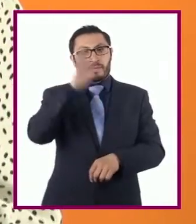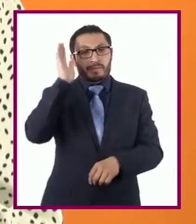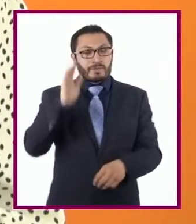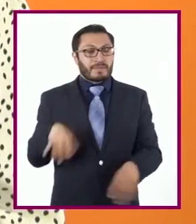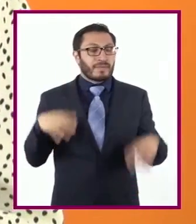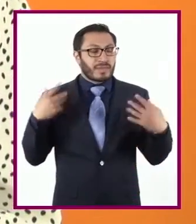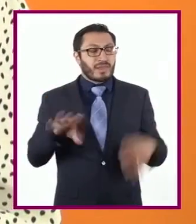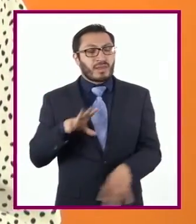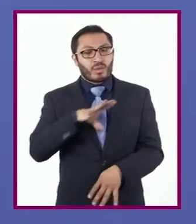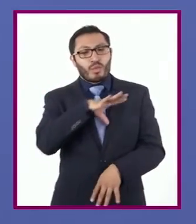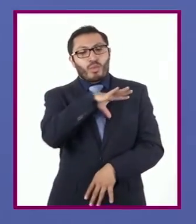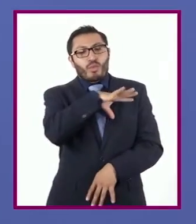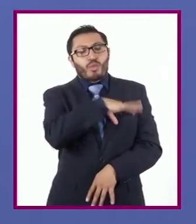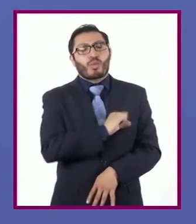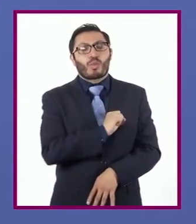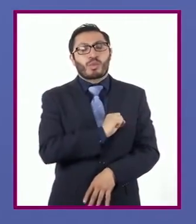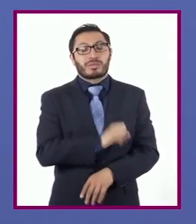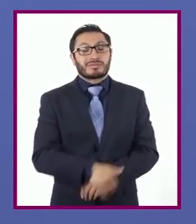los apasionan.